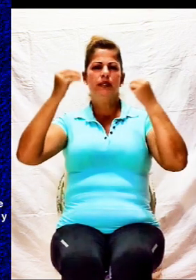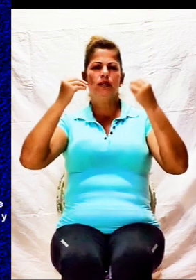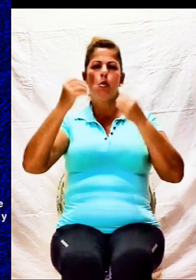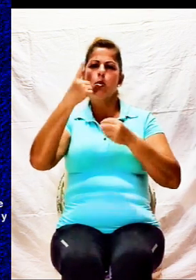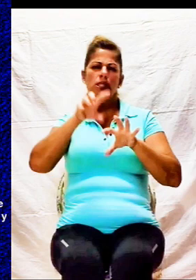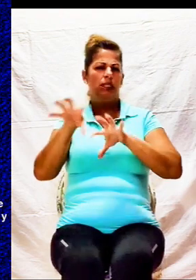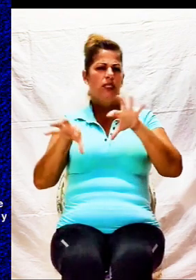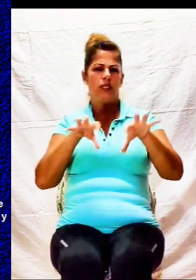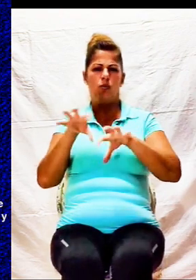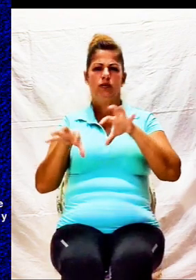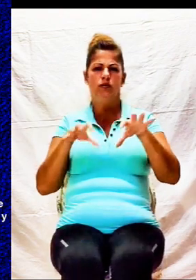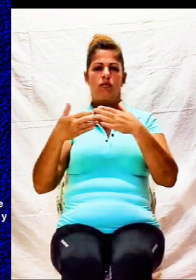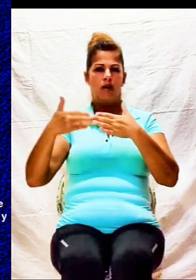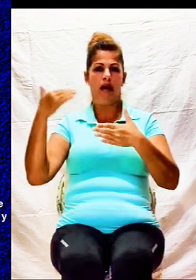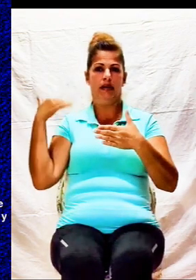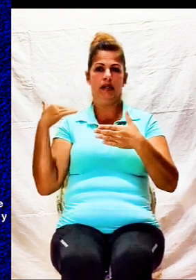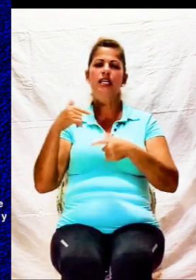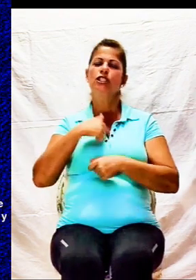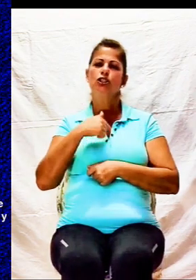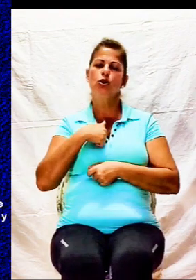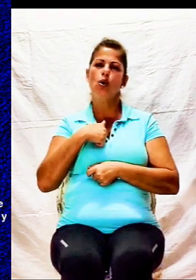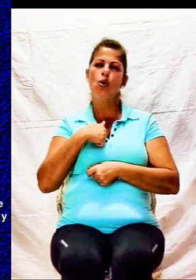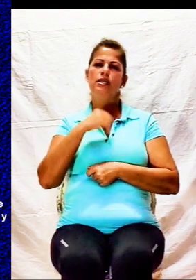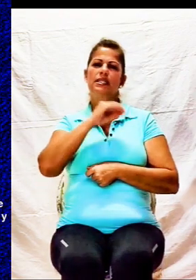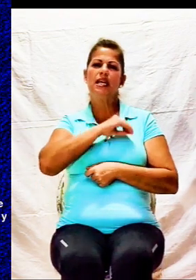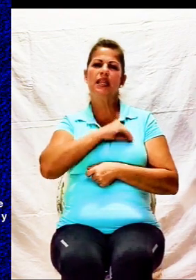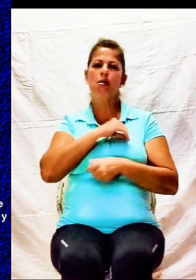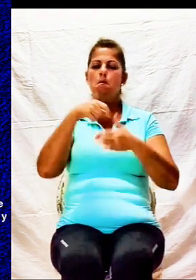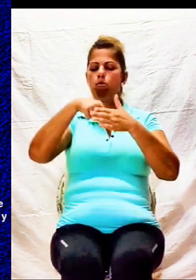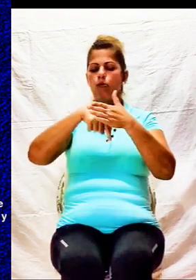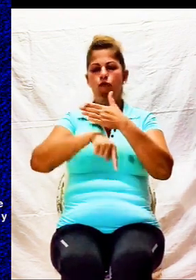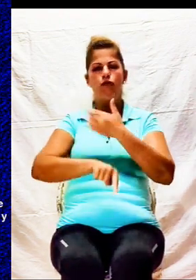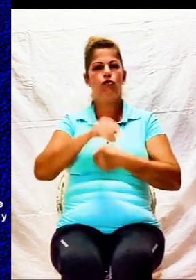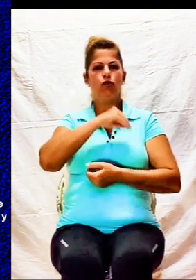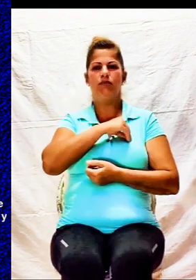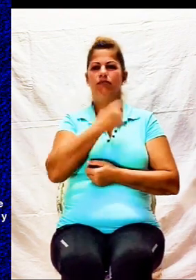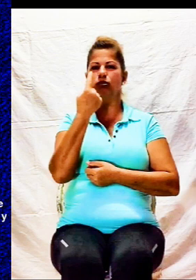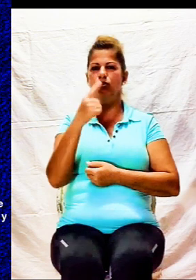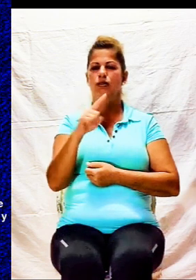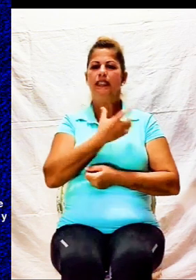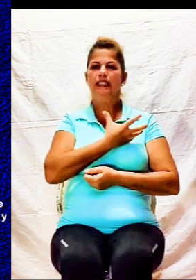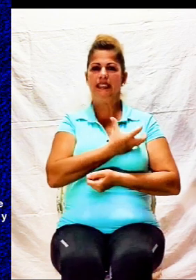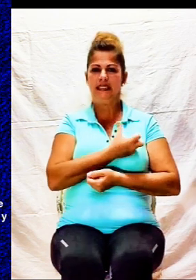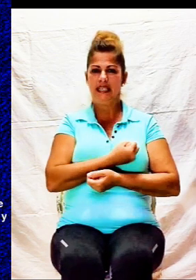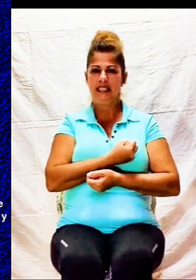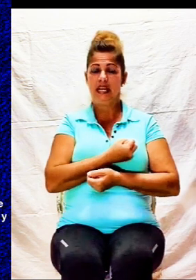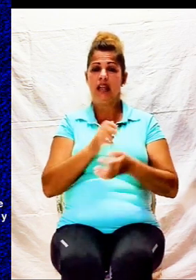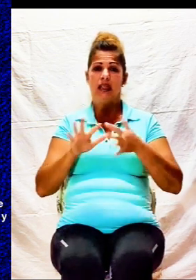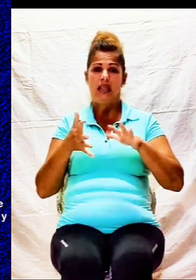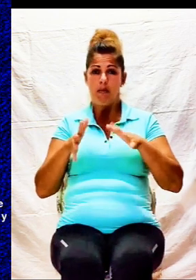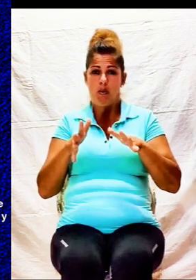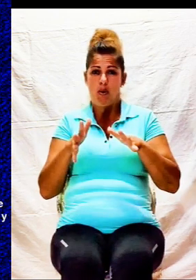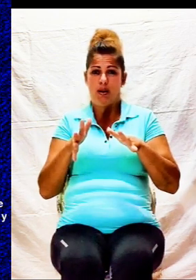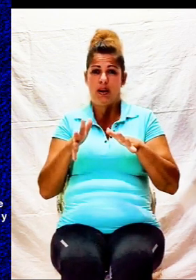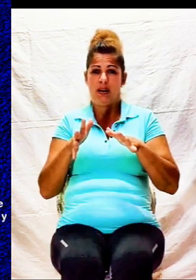Revivo una situación en la que he sentido una profunda soledad,